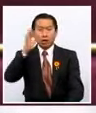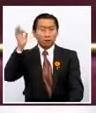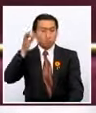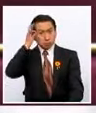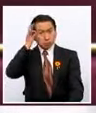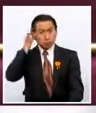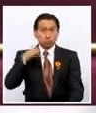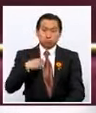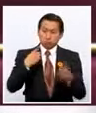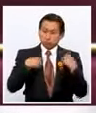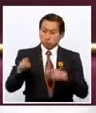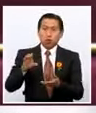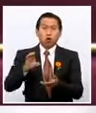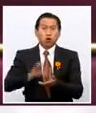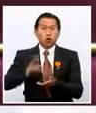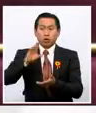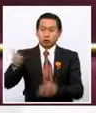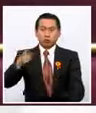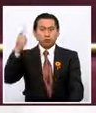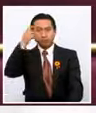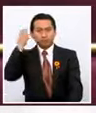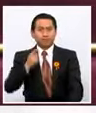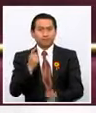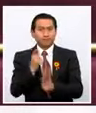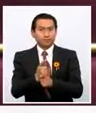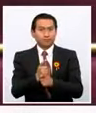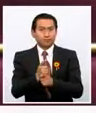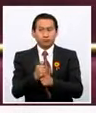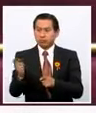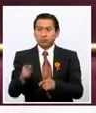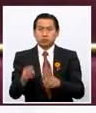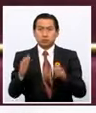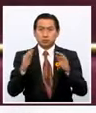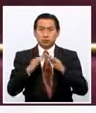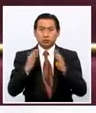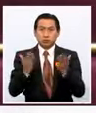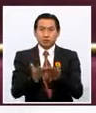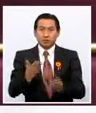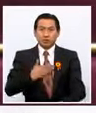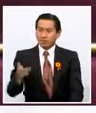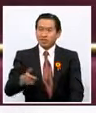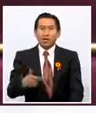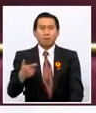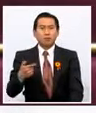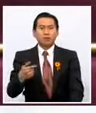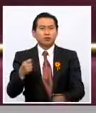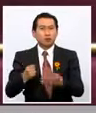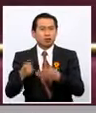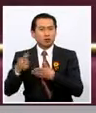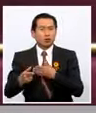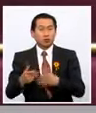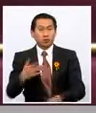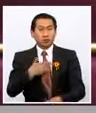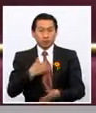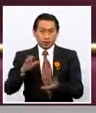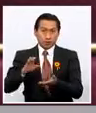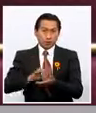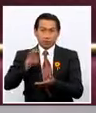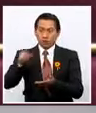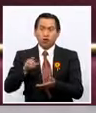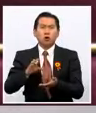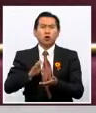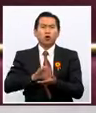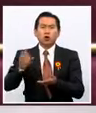fui a un colegio para salir bachiller mi escuela 21 de agosto y mi colegio el